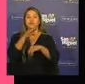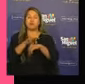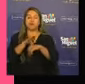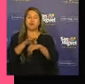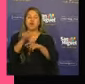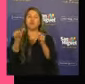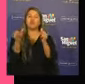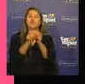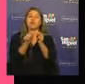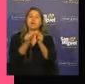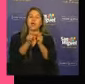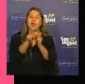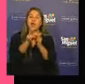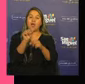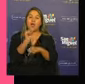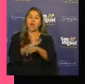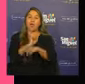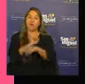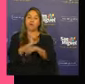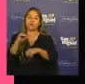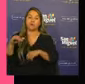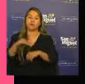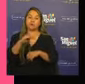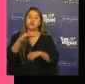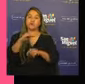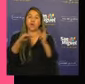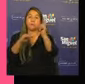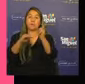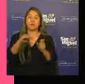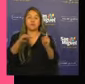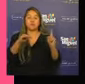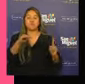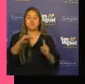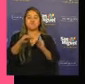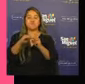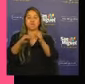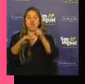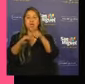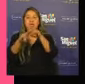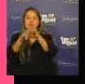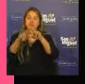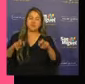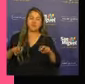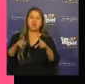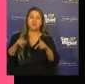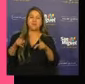exámenes preventivos que permite tener menos riesgo de enfermedades.